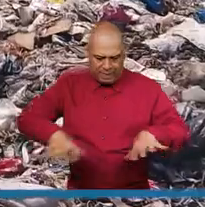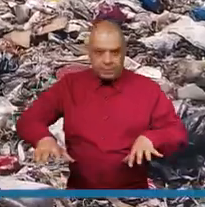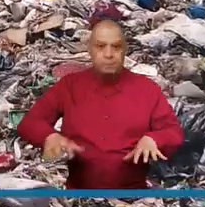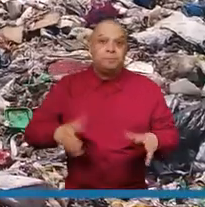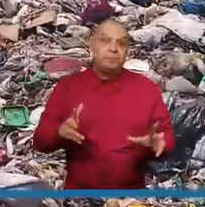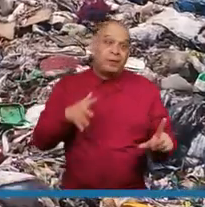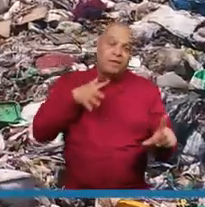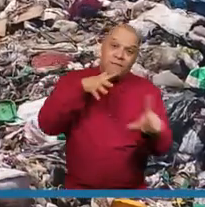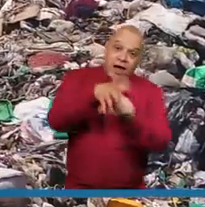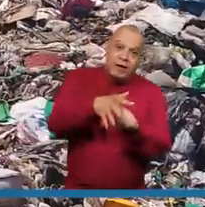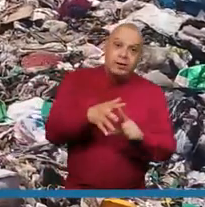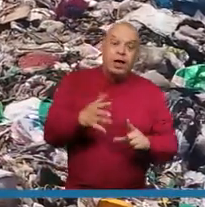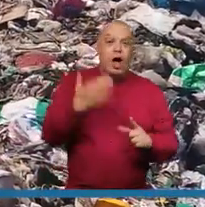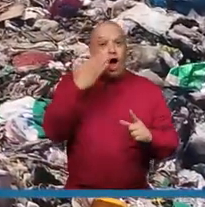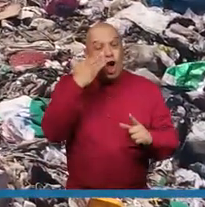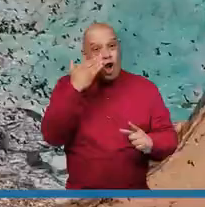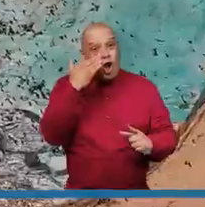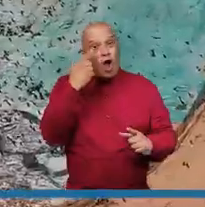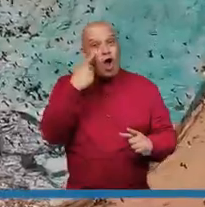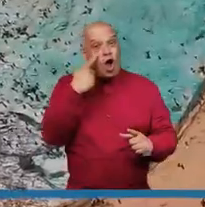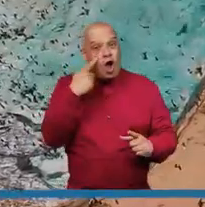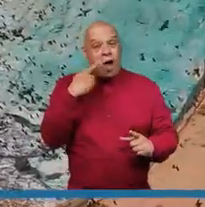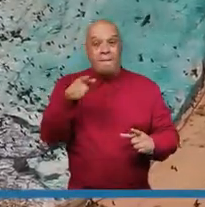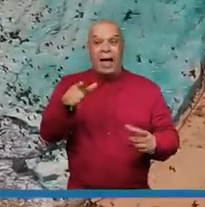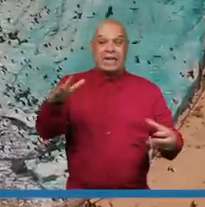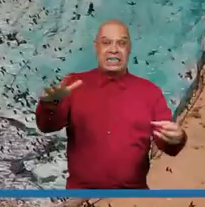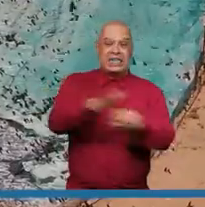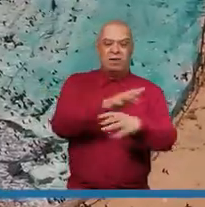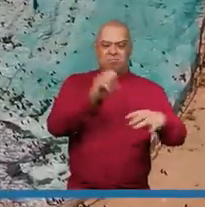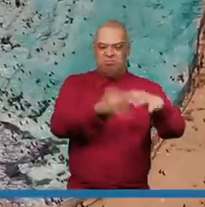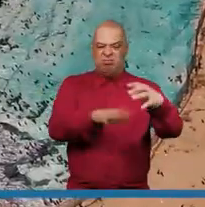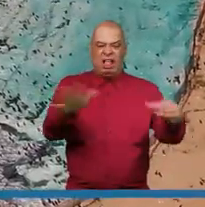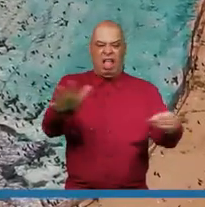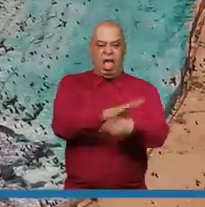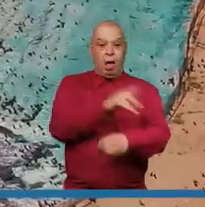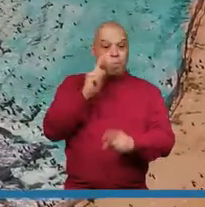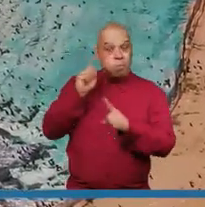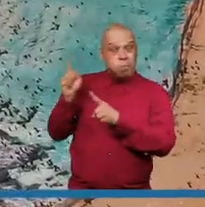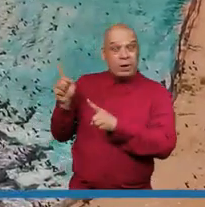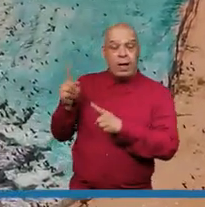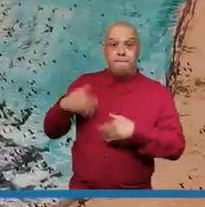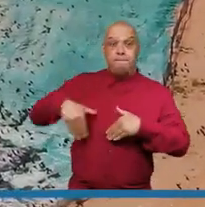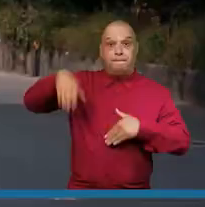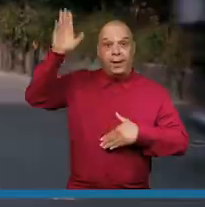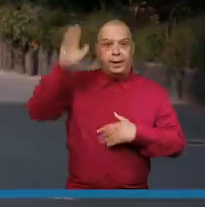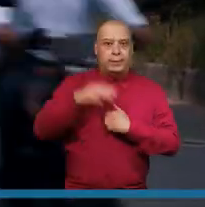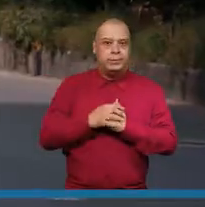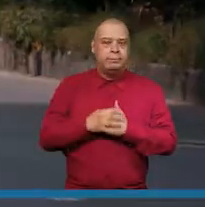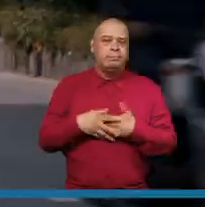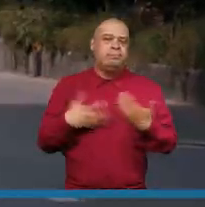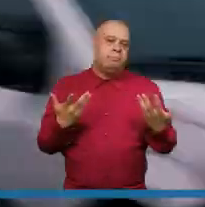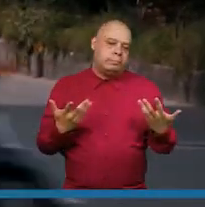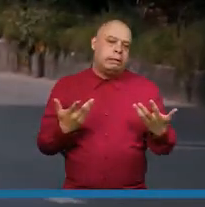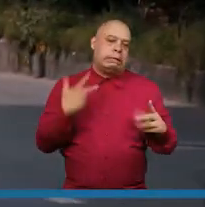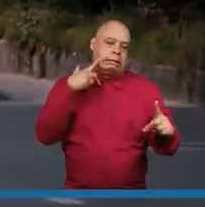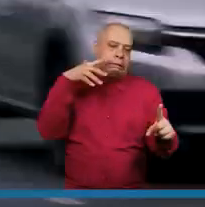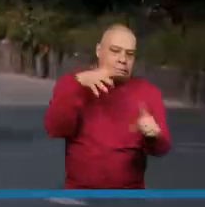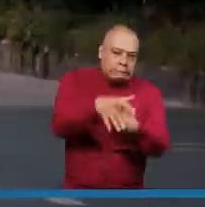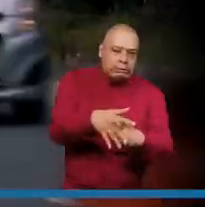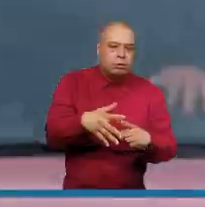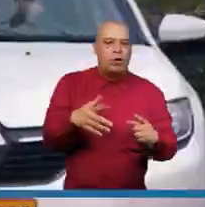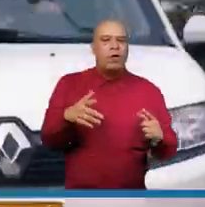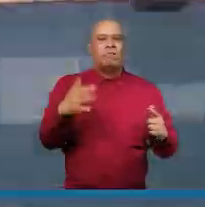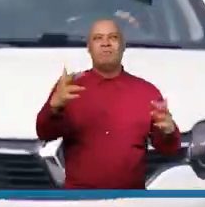residuos, eso tiene una implicancia en que estemos cargando más el relleno sanitario. La manera como nos movilizamos tiene ya una